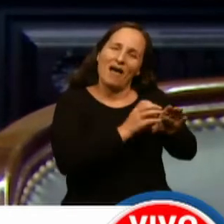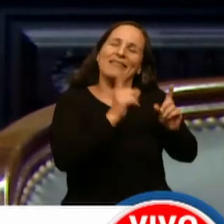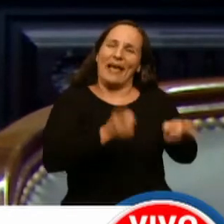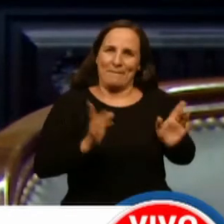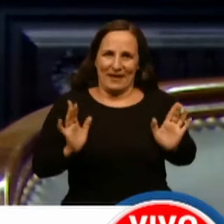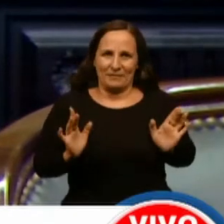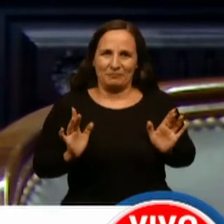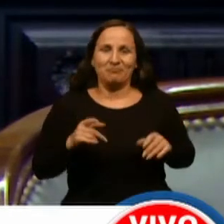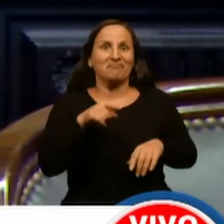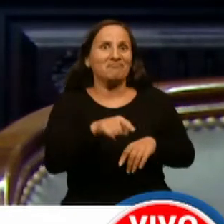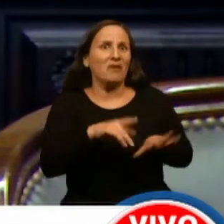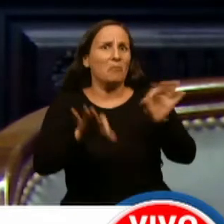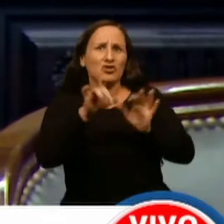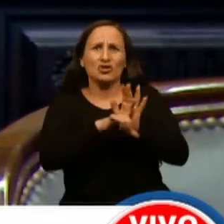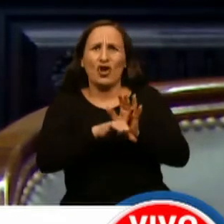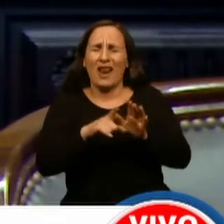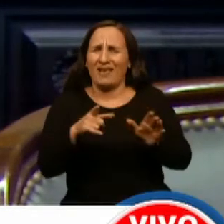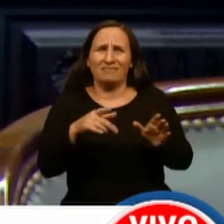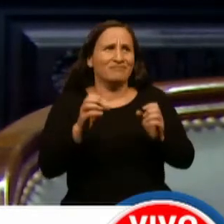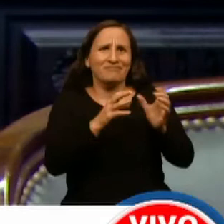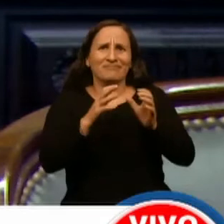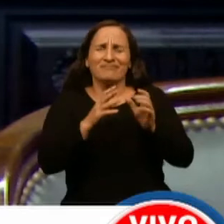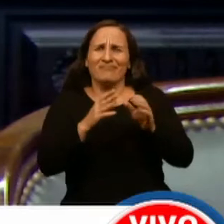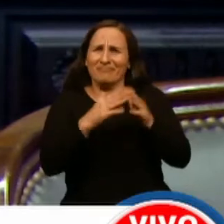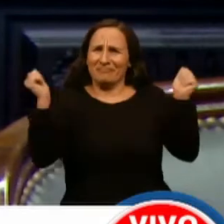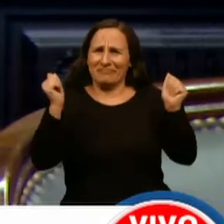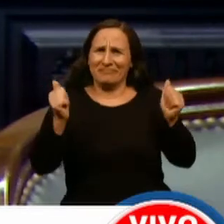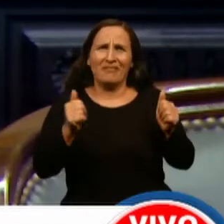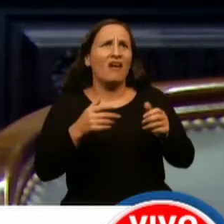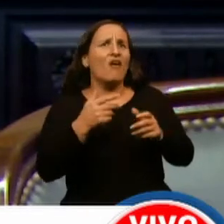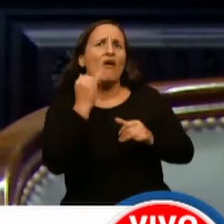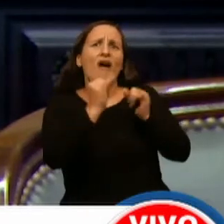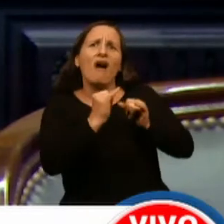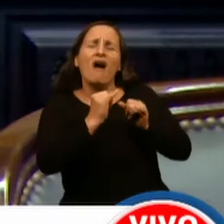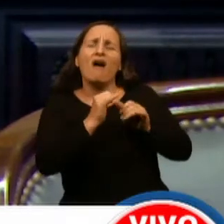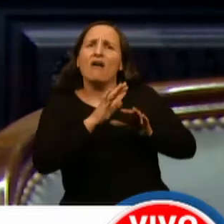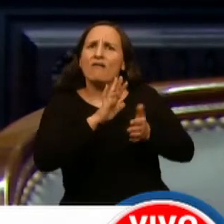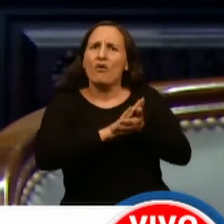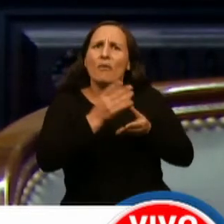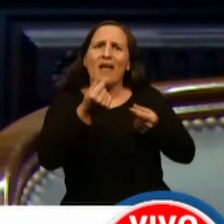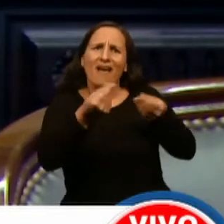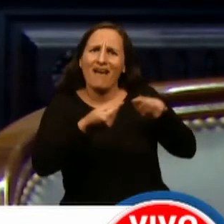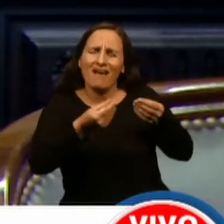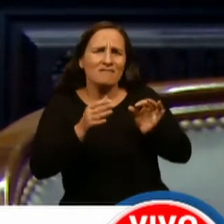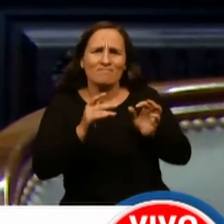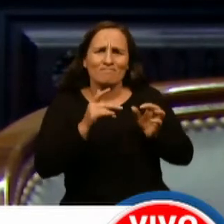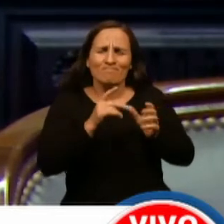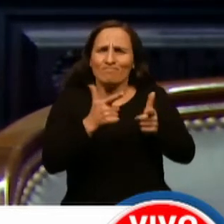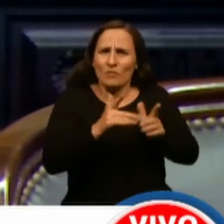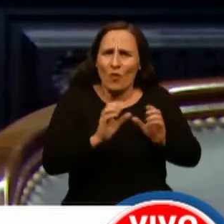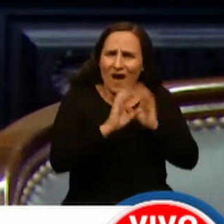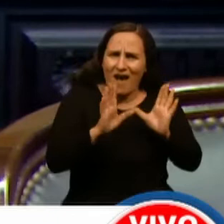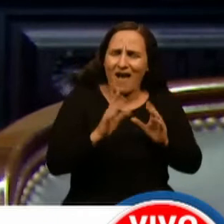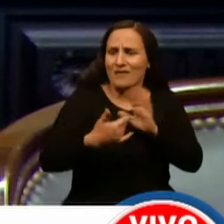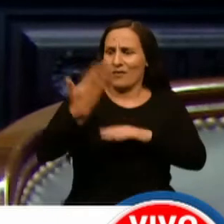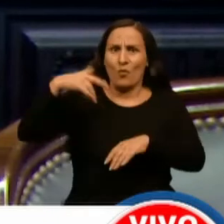precipitadamente y sin ninguna base o informe financiero, en donde se incluyen, así lo dijo el lunes